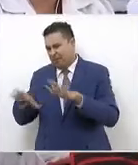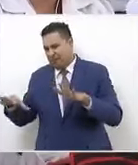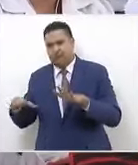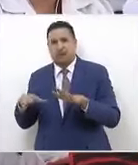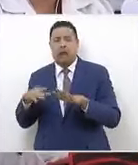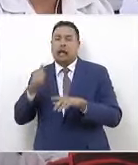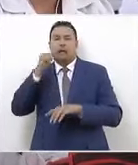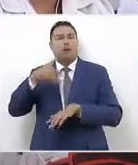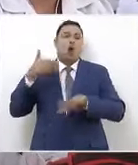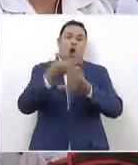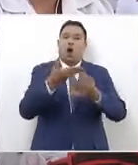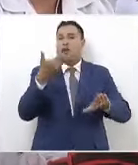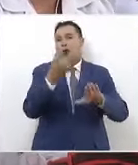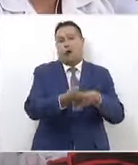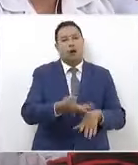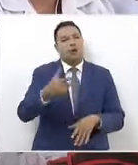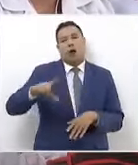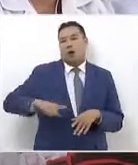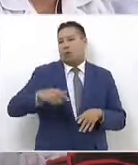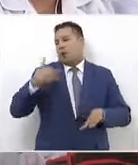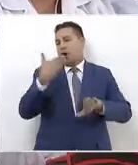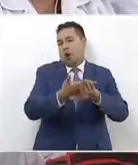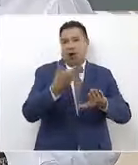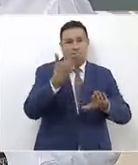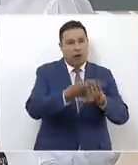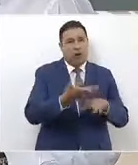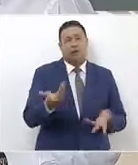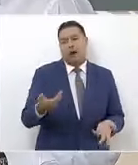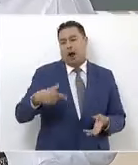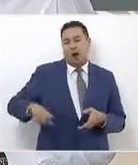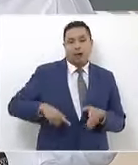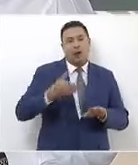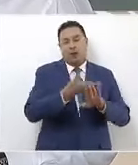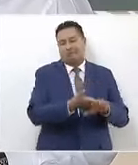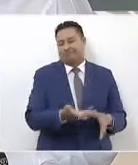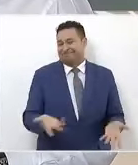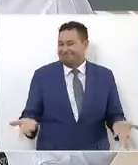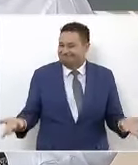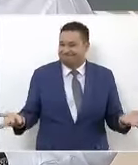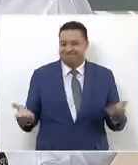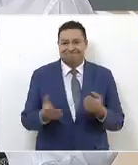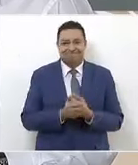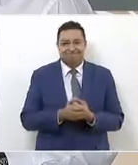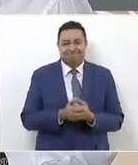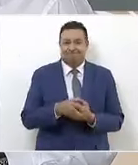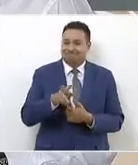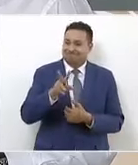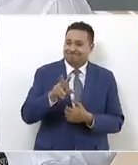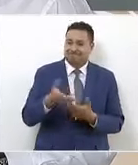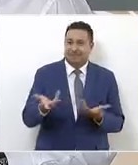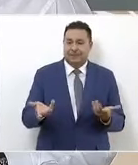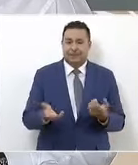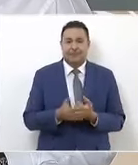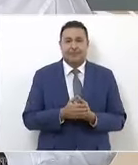campañas en contra de nosotros, muy lamentable, porque